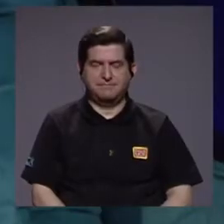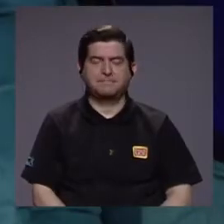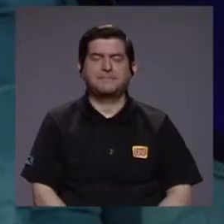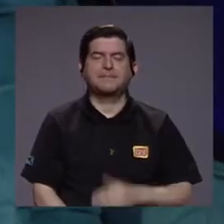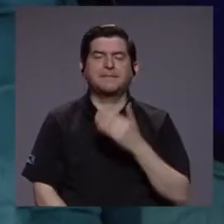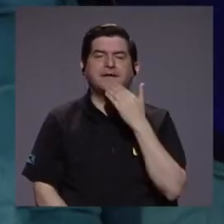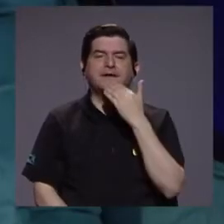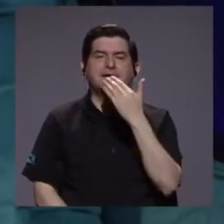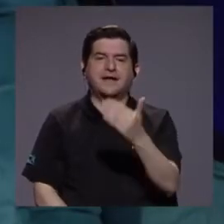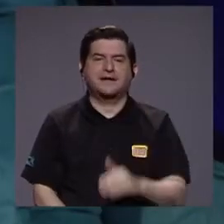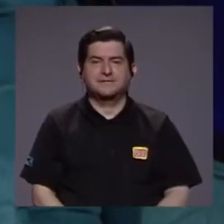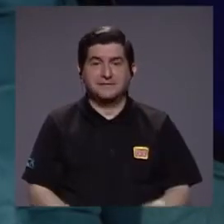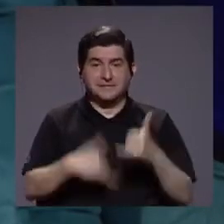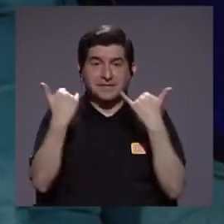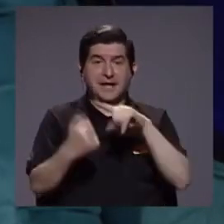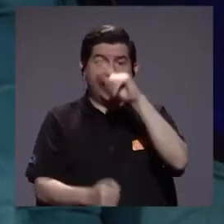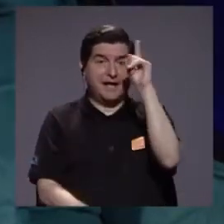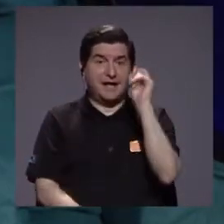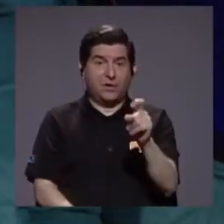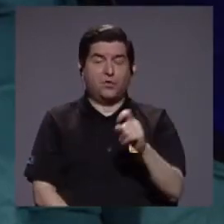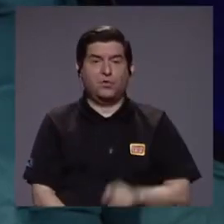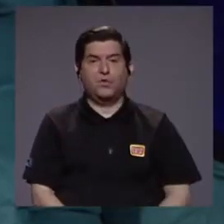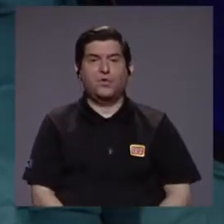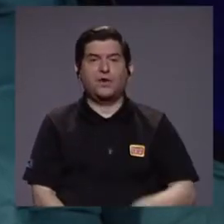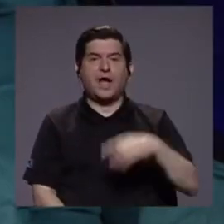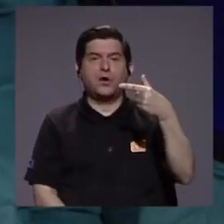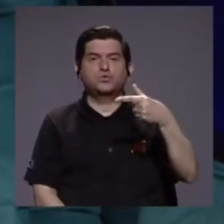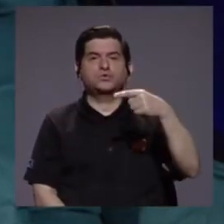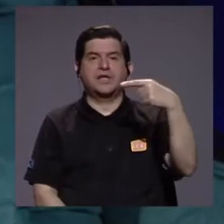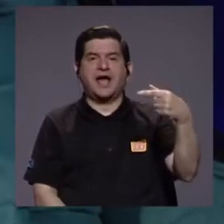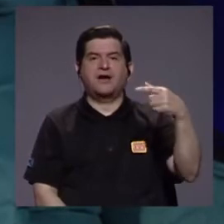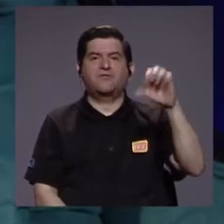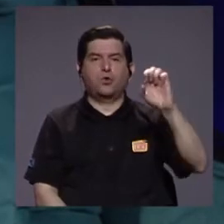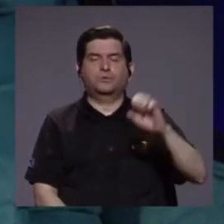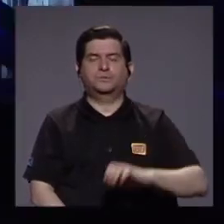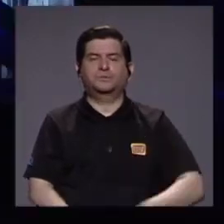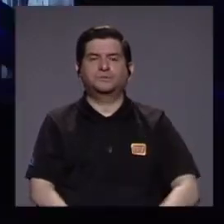Muchas gracias. Continuamos con la pregunta del señor Gustavo Gutiérrez.